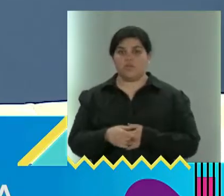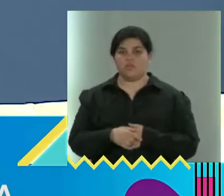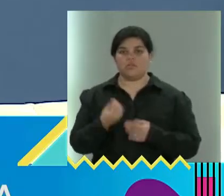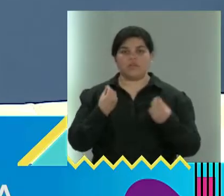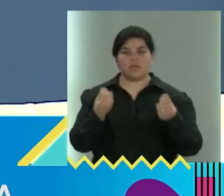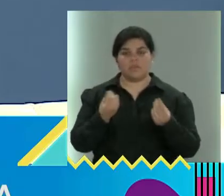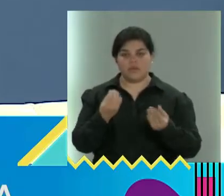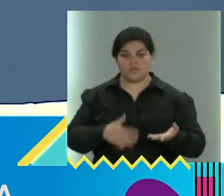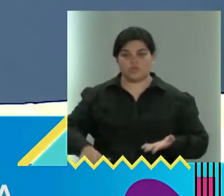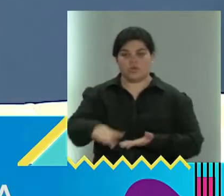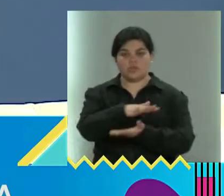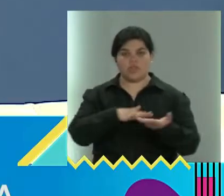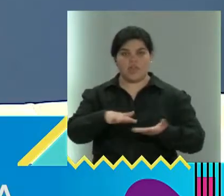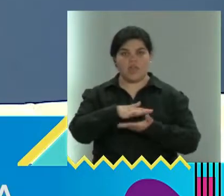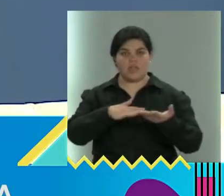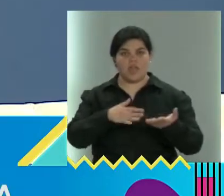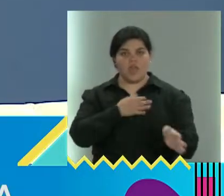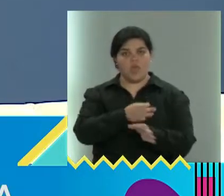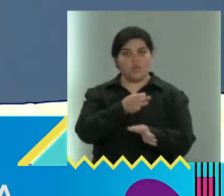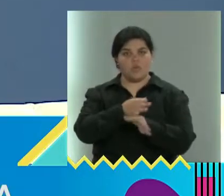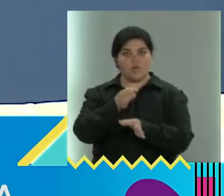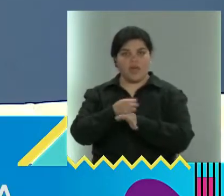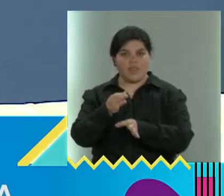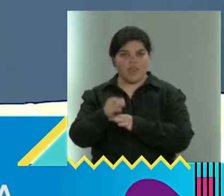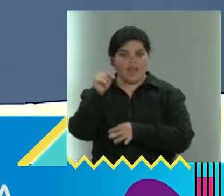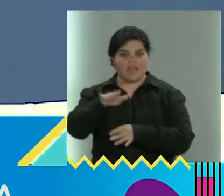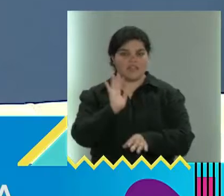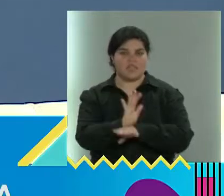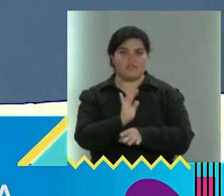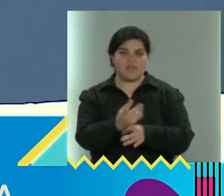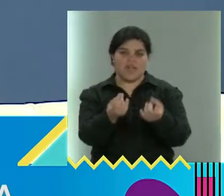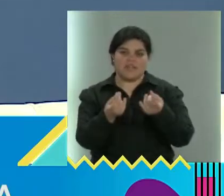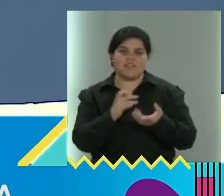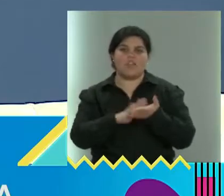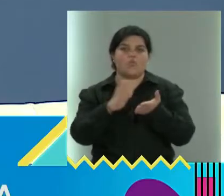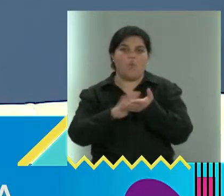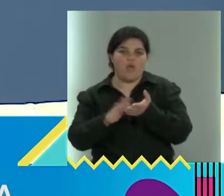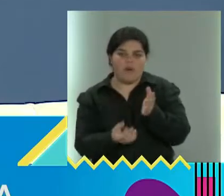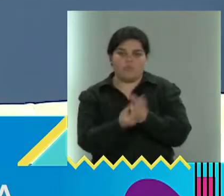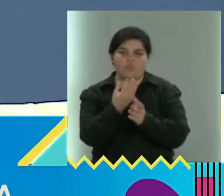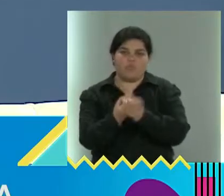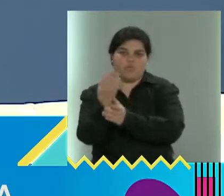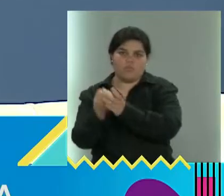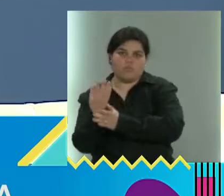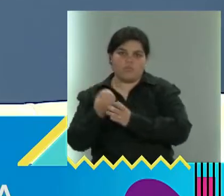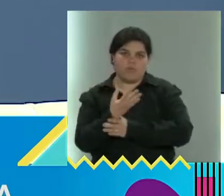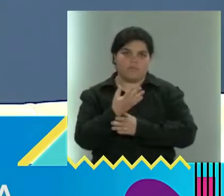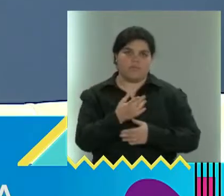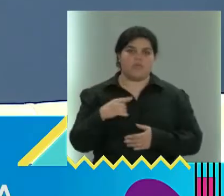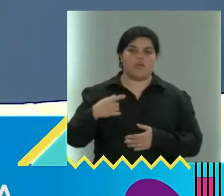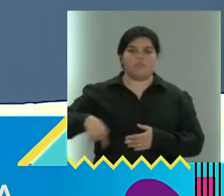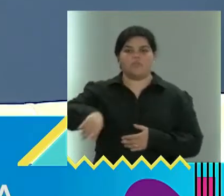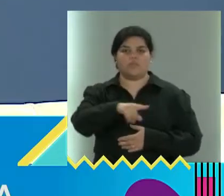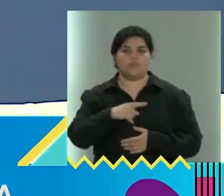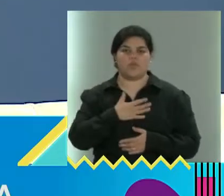sociedad educada es la que también genera nuevas necesidades y genera que todos sus miembros puedan sentirse importantes en